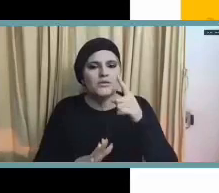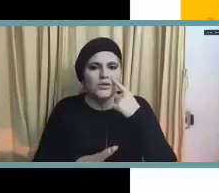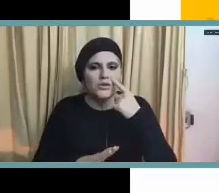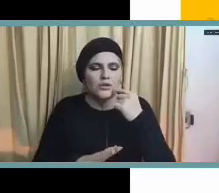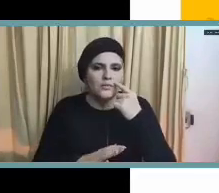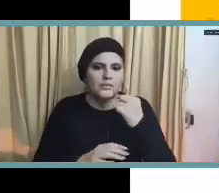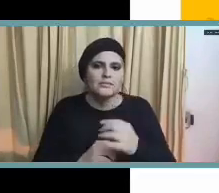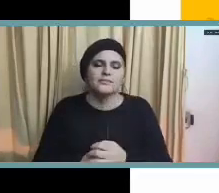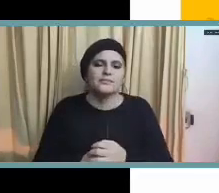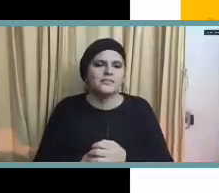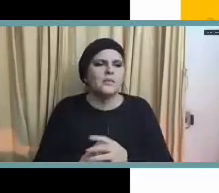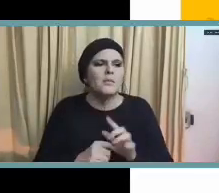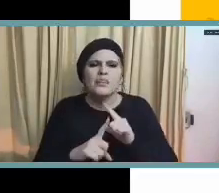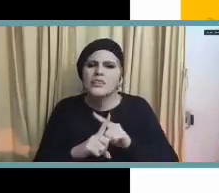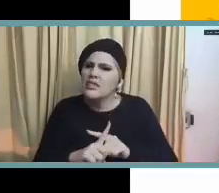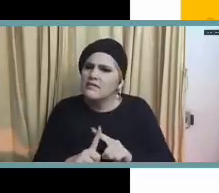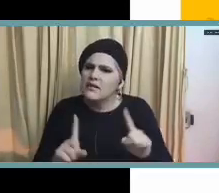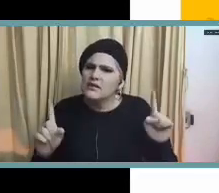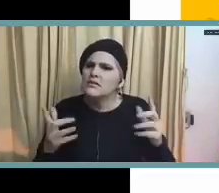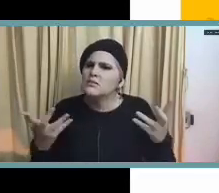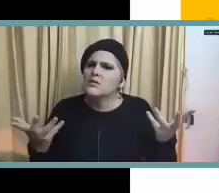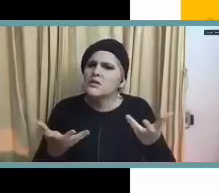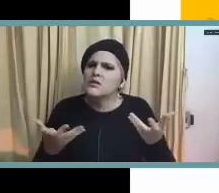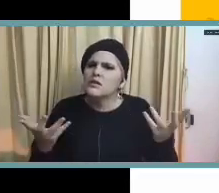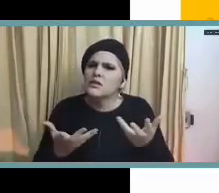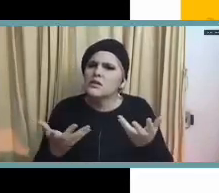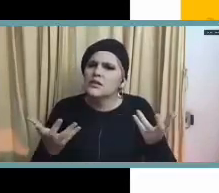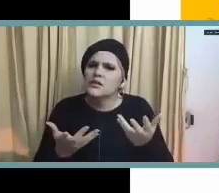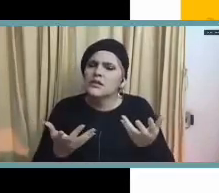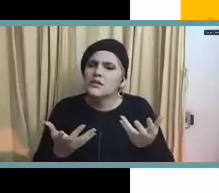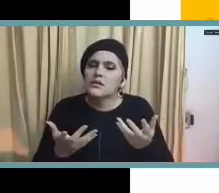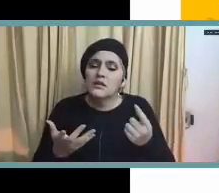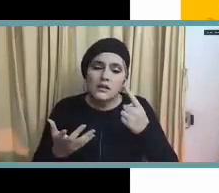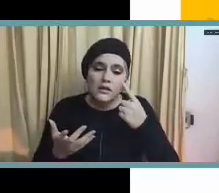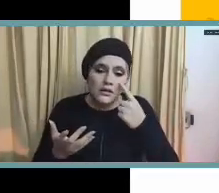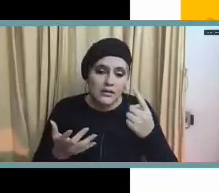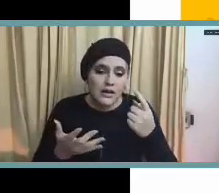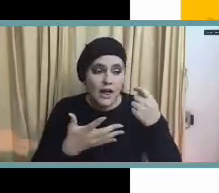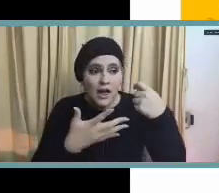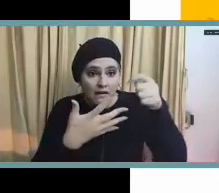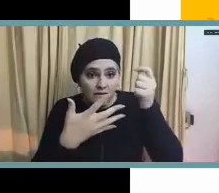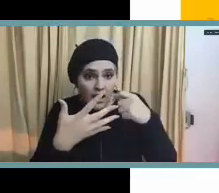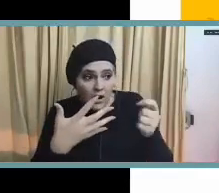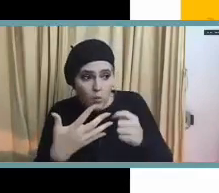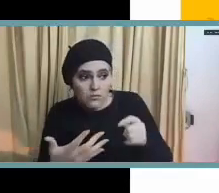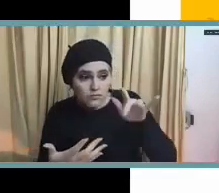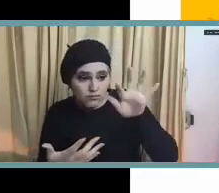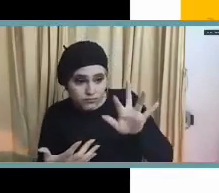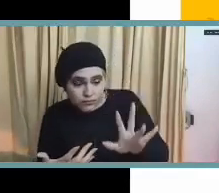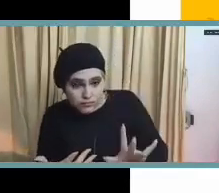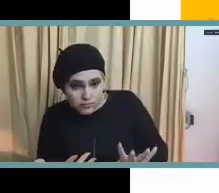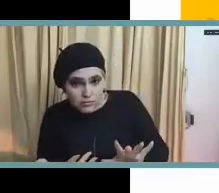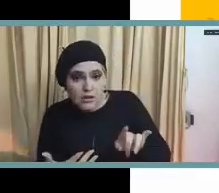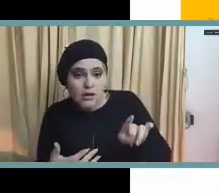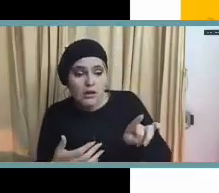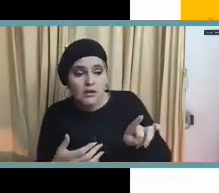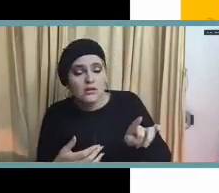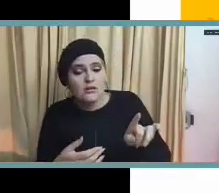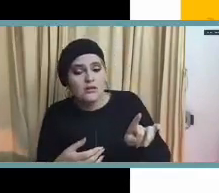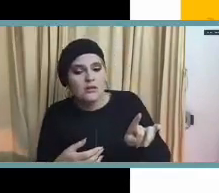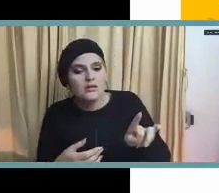diferencia está dada en que los test de evaluación y de diagnóstico están diseñados con